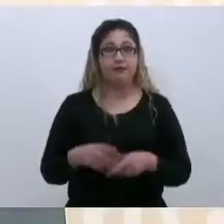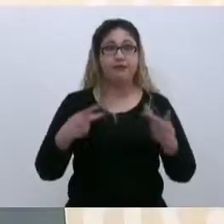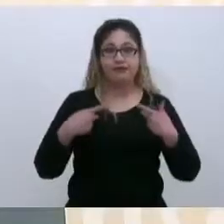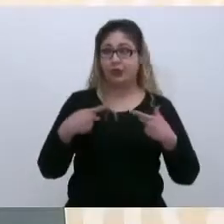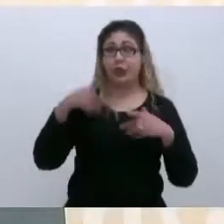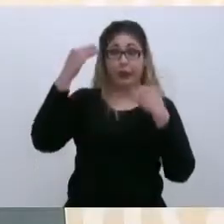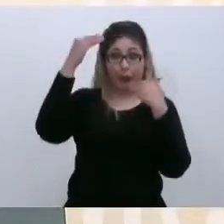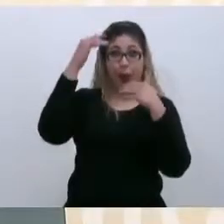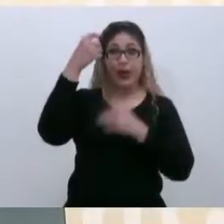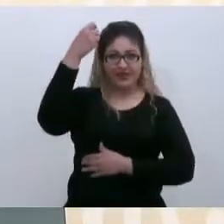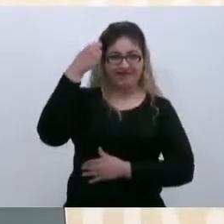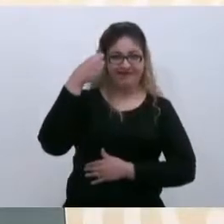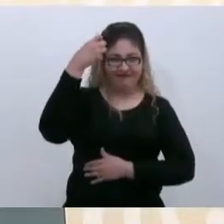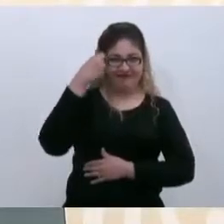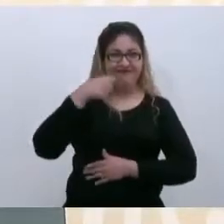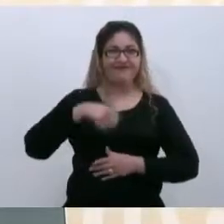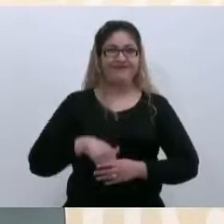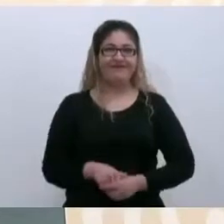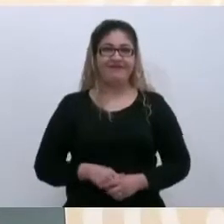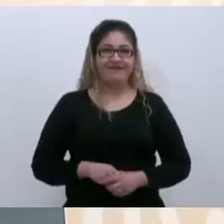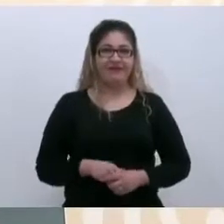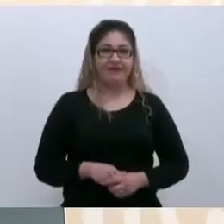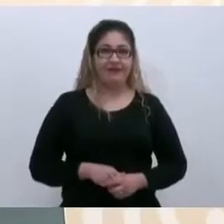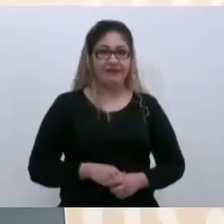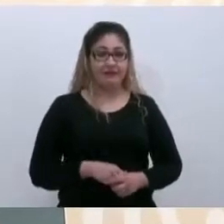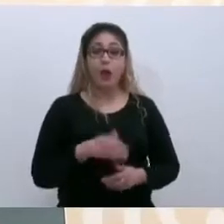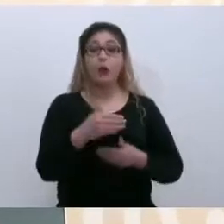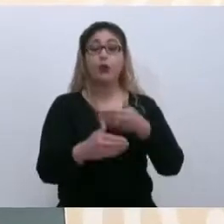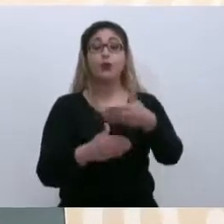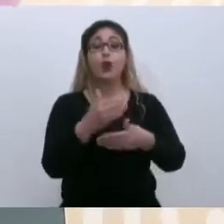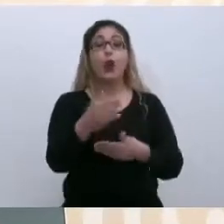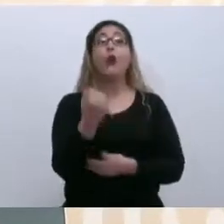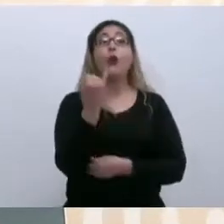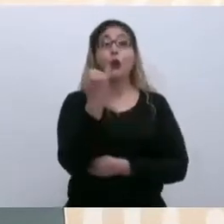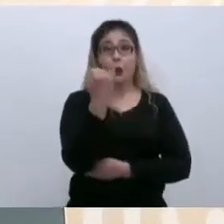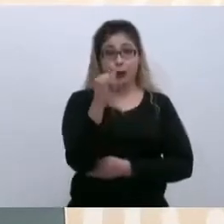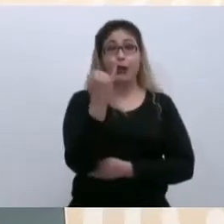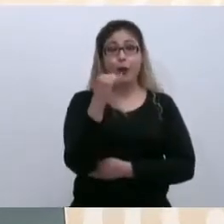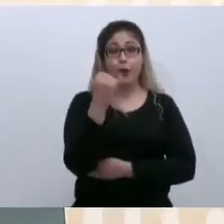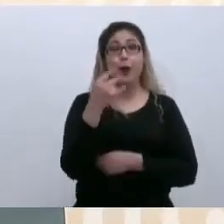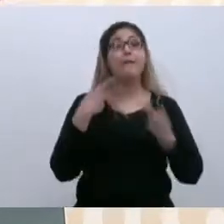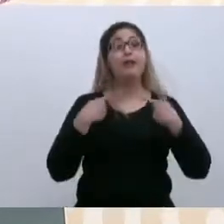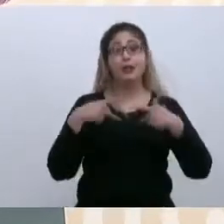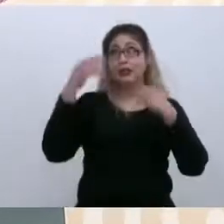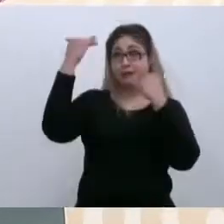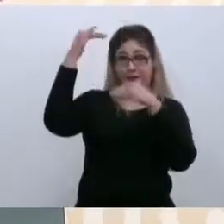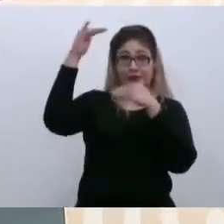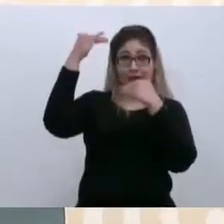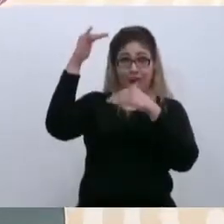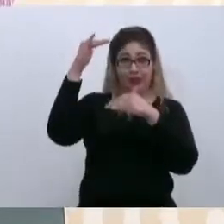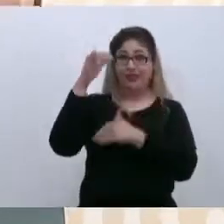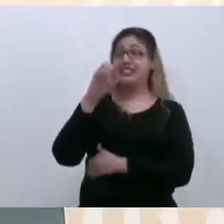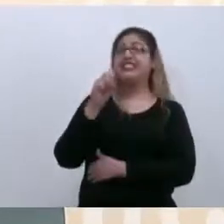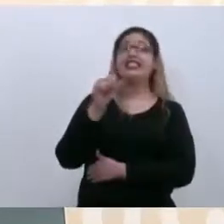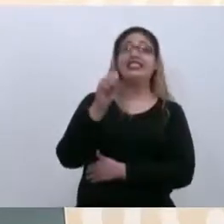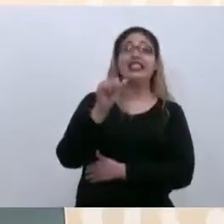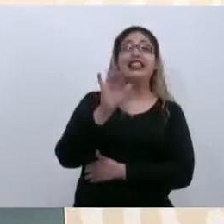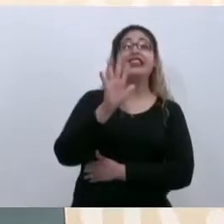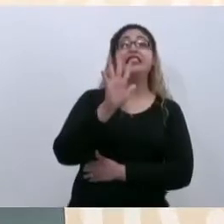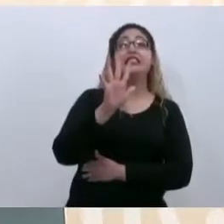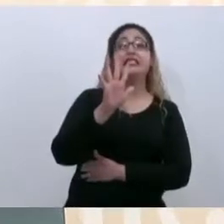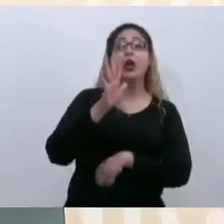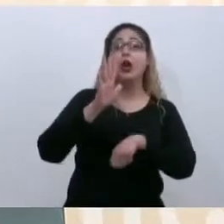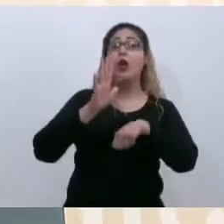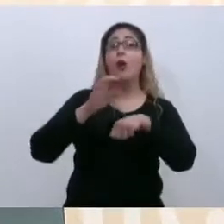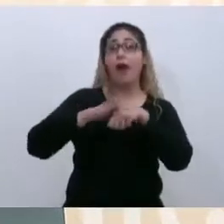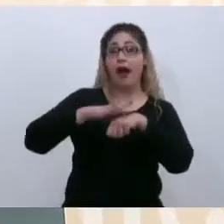los adultos mayores de 65 años y más, porque ahora